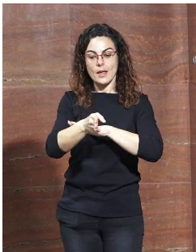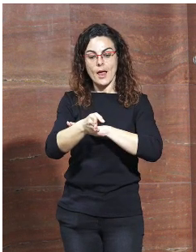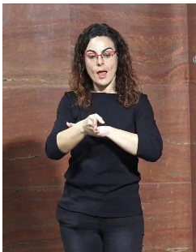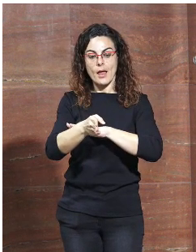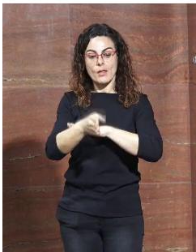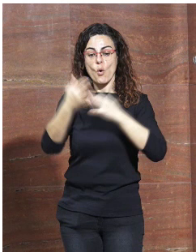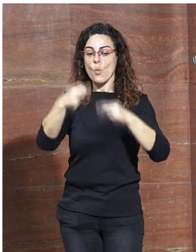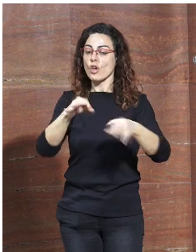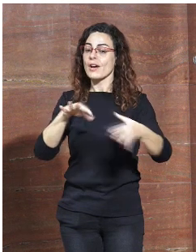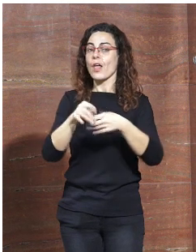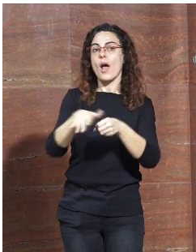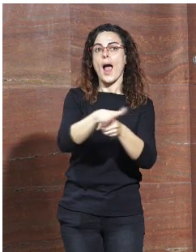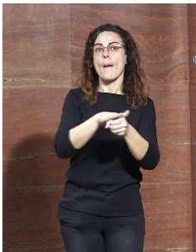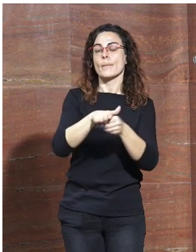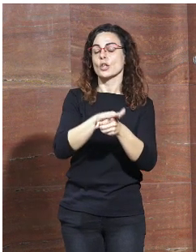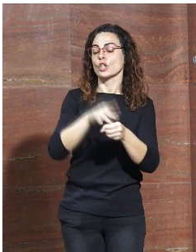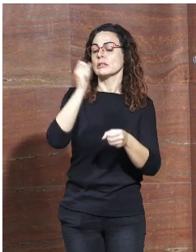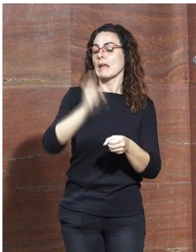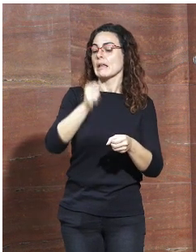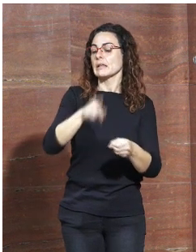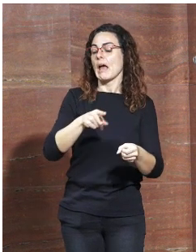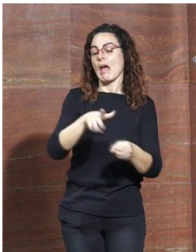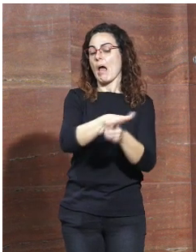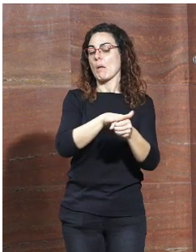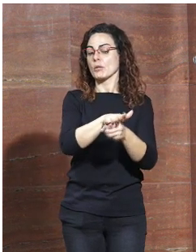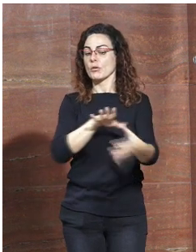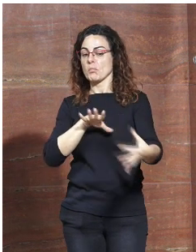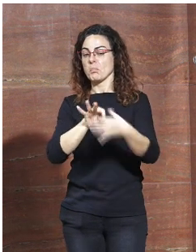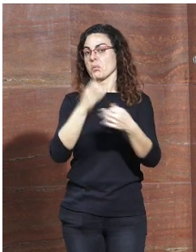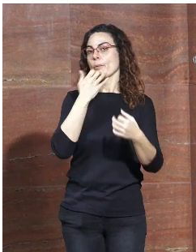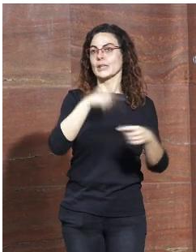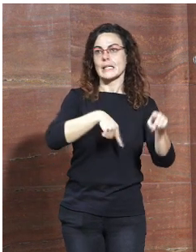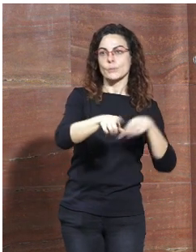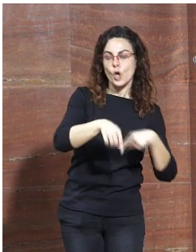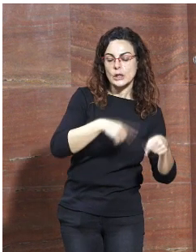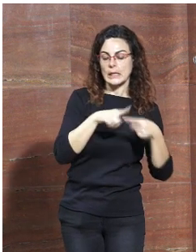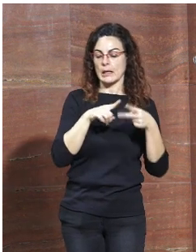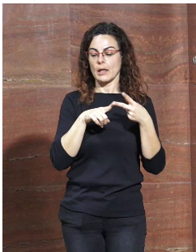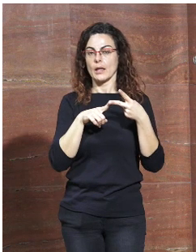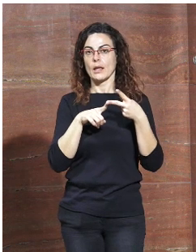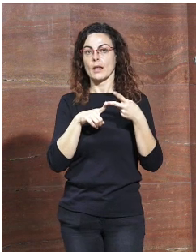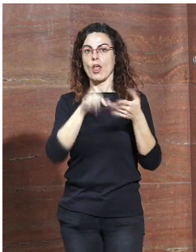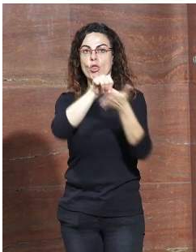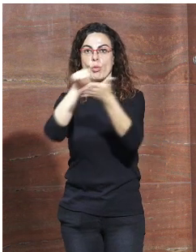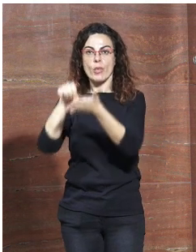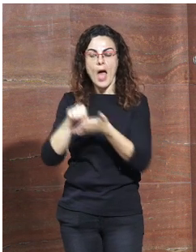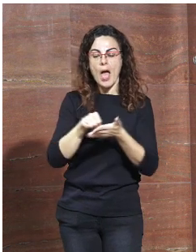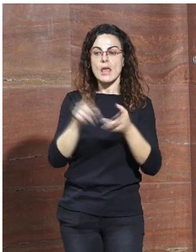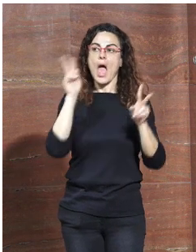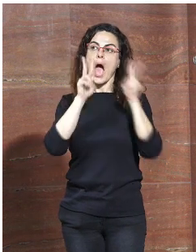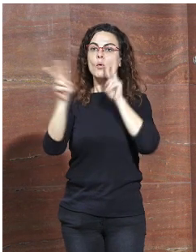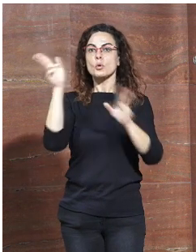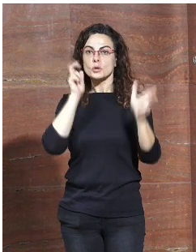los ámbitos en los que tradicionalmente se ubica, que suele ser en el transporte, que suele ser en el urbanismo, el audiovisual,